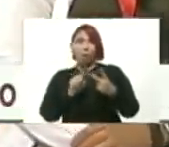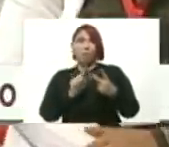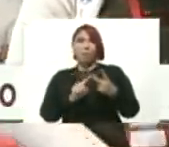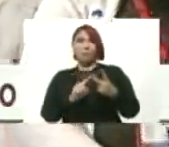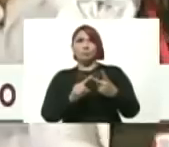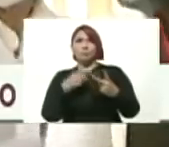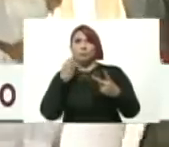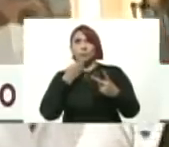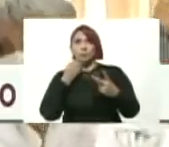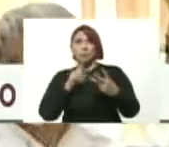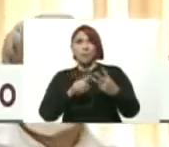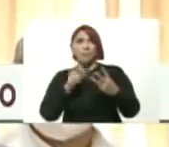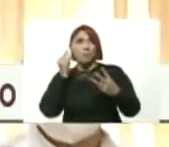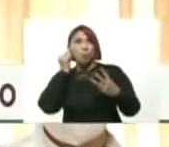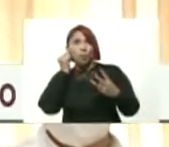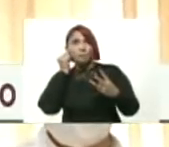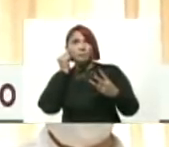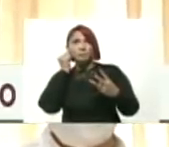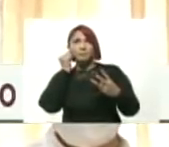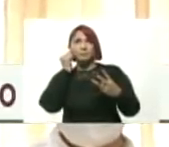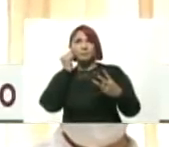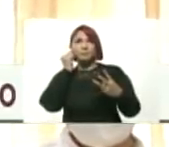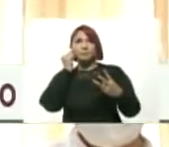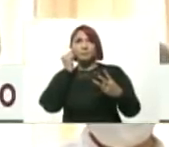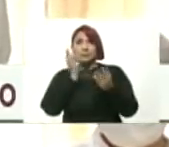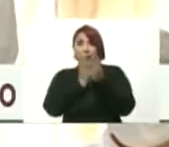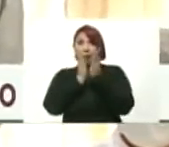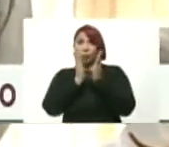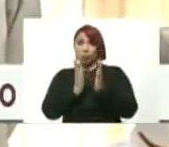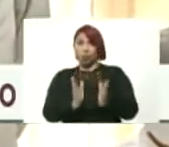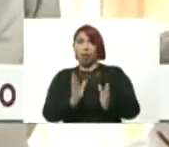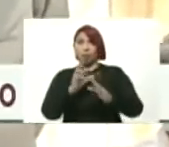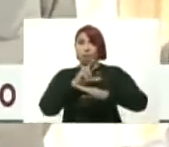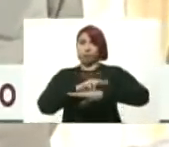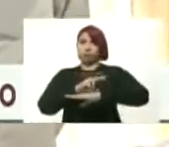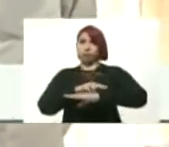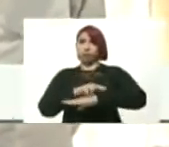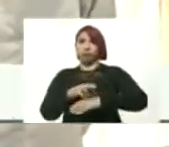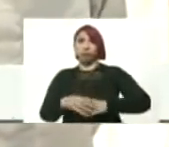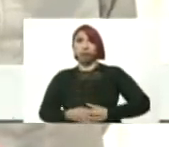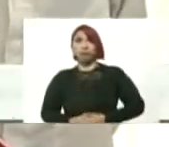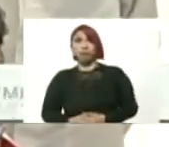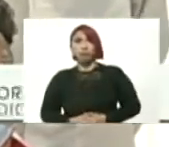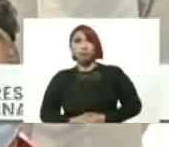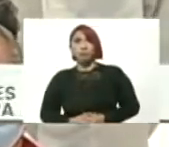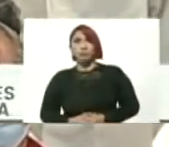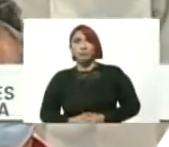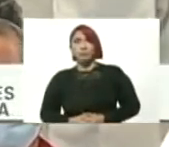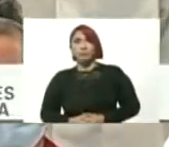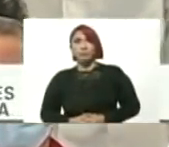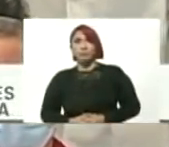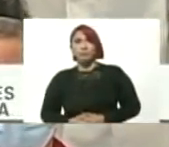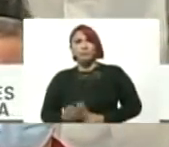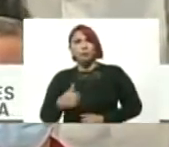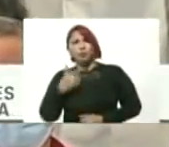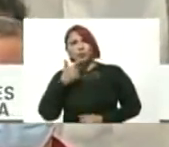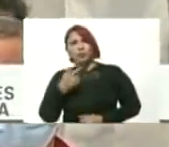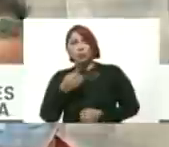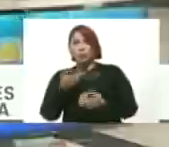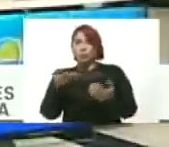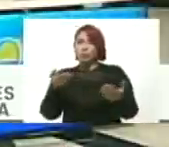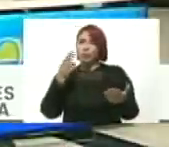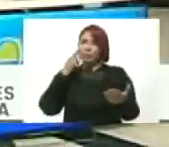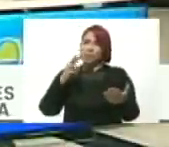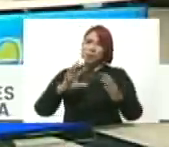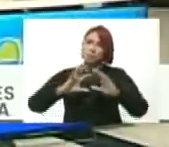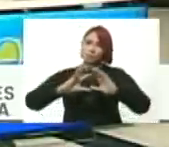dp los estudiantes de medicina verdad y yo digo mira ustedes van a ver un